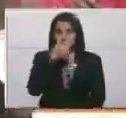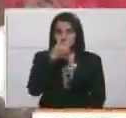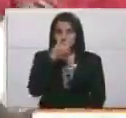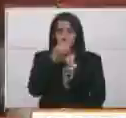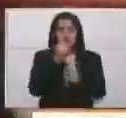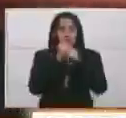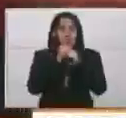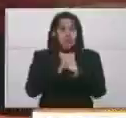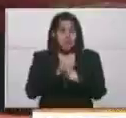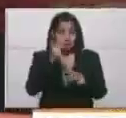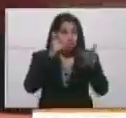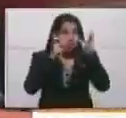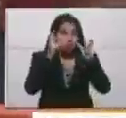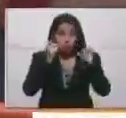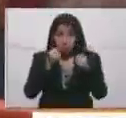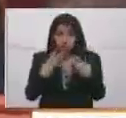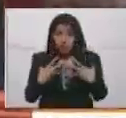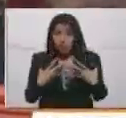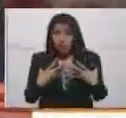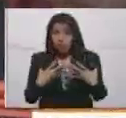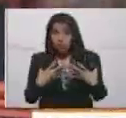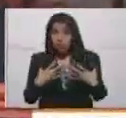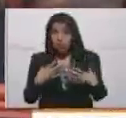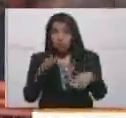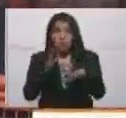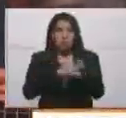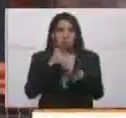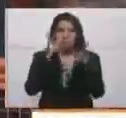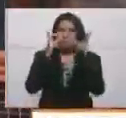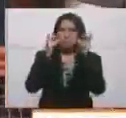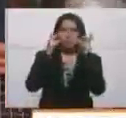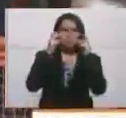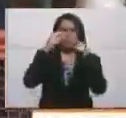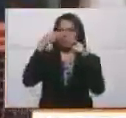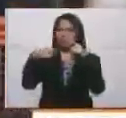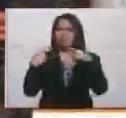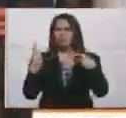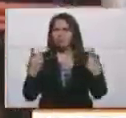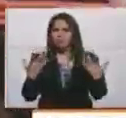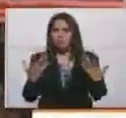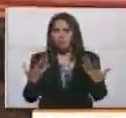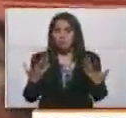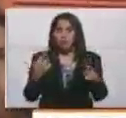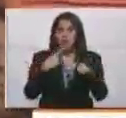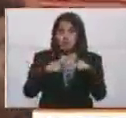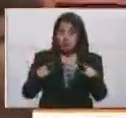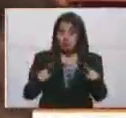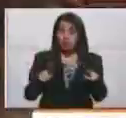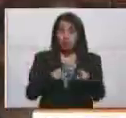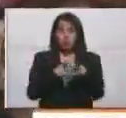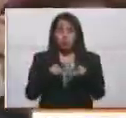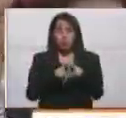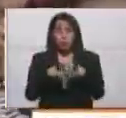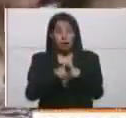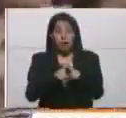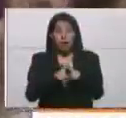Espero que me estén escuchando porque yo no escucho el retorno. De todas maneras, bueno,